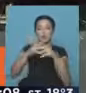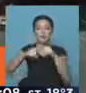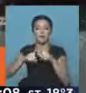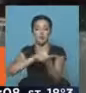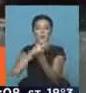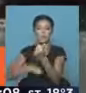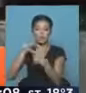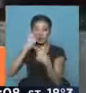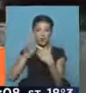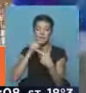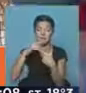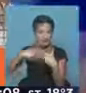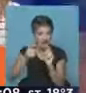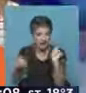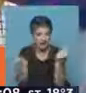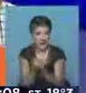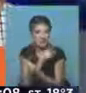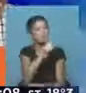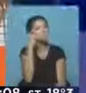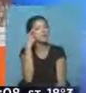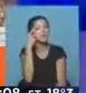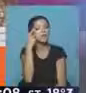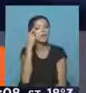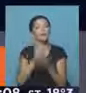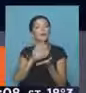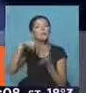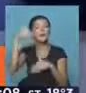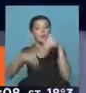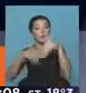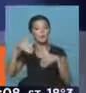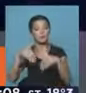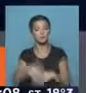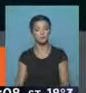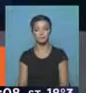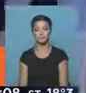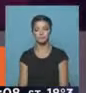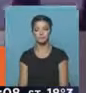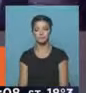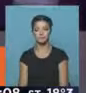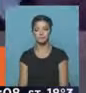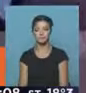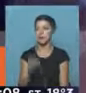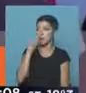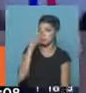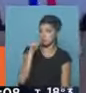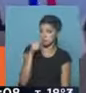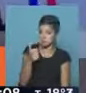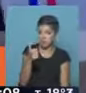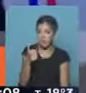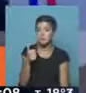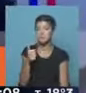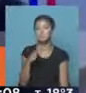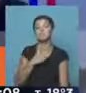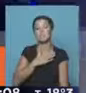Francia. ¿Cómo ves ese punto vos de lo que es la elección de mañana? Buena pregunta, porque yo creo que este es un fenómeno